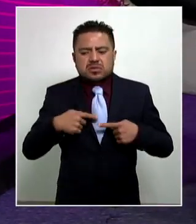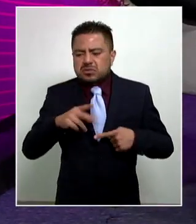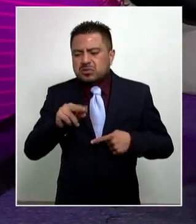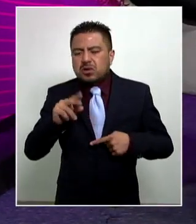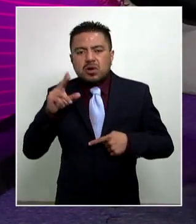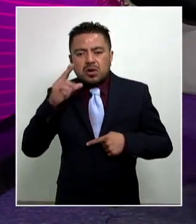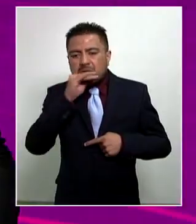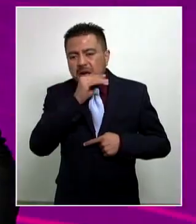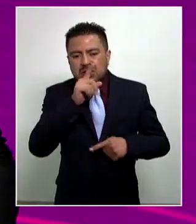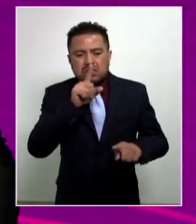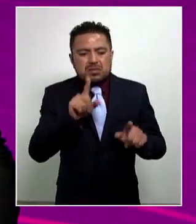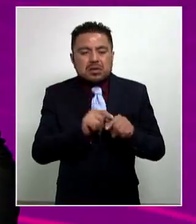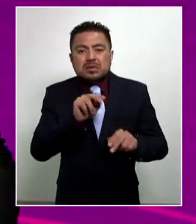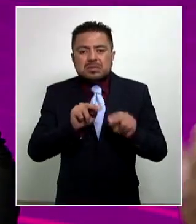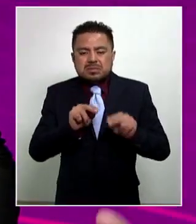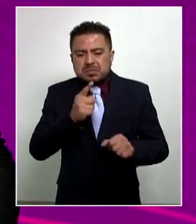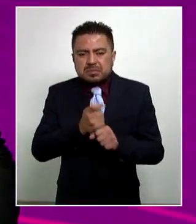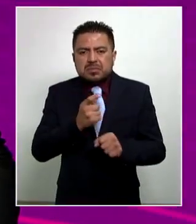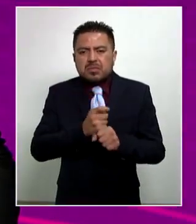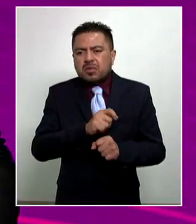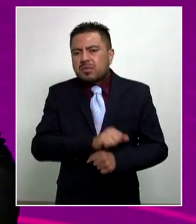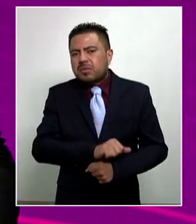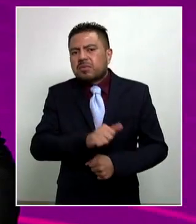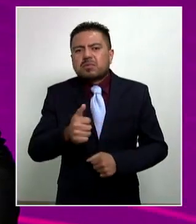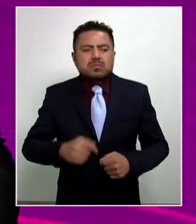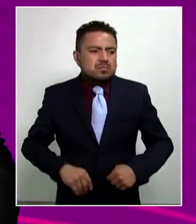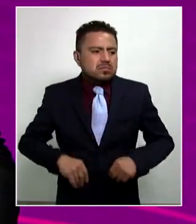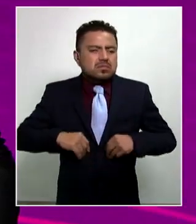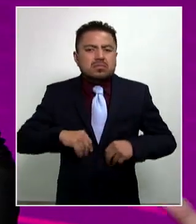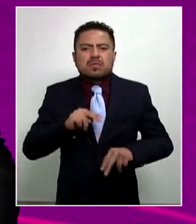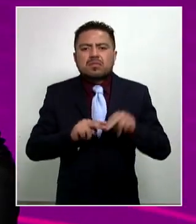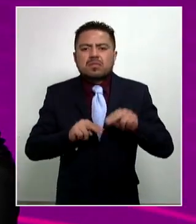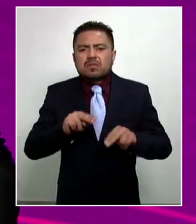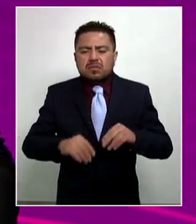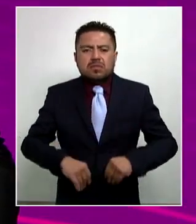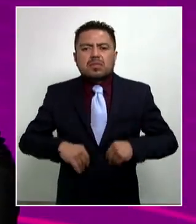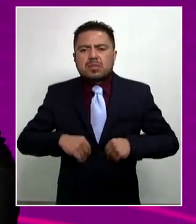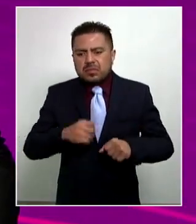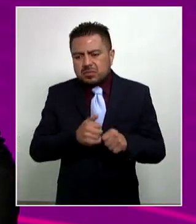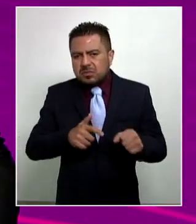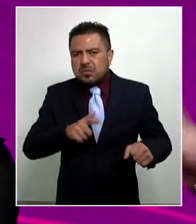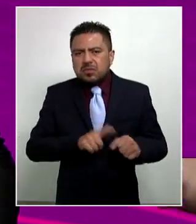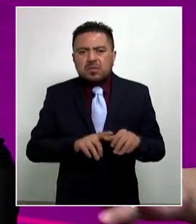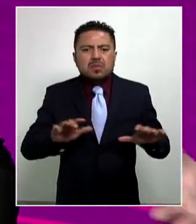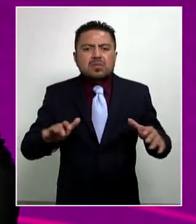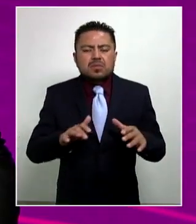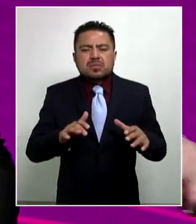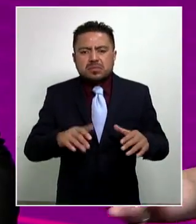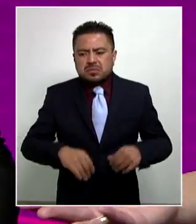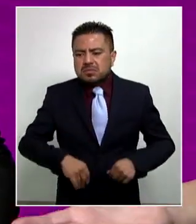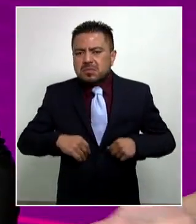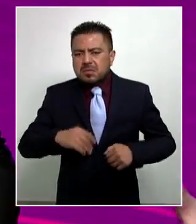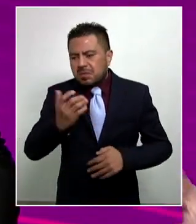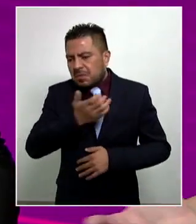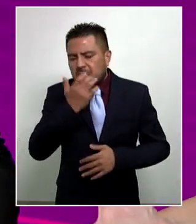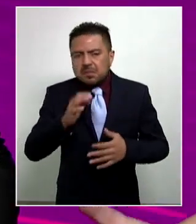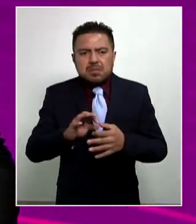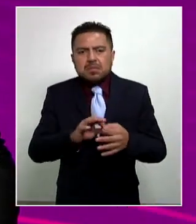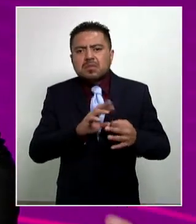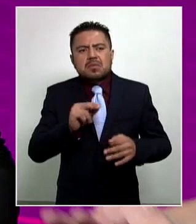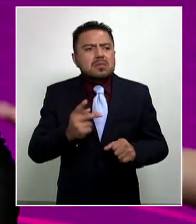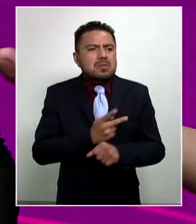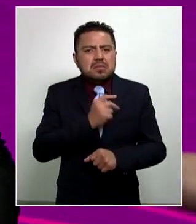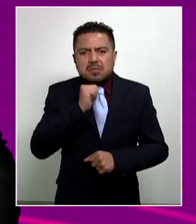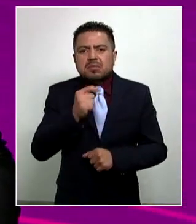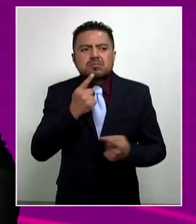hay. Ese es un nivel. Otro es este que se vive a nivel de la vida social, de la vida en común. No ha pasado, ¿no? Lo